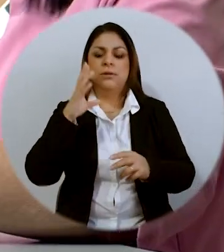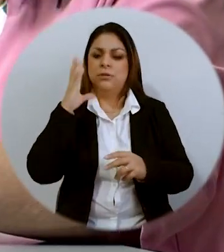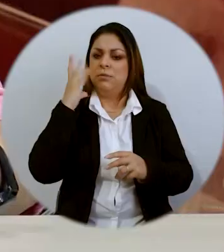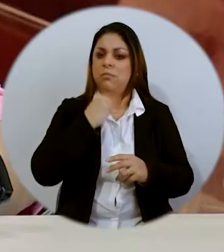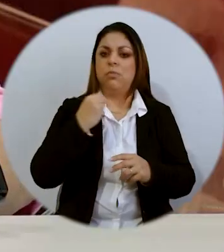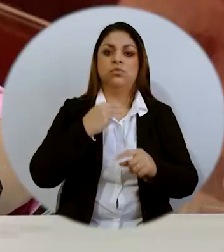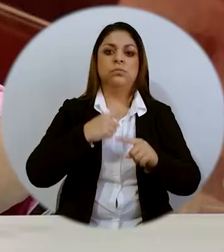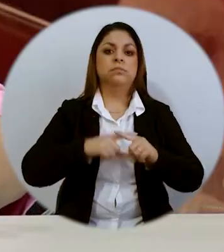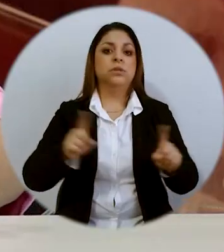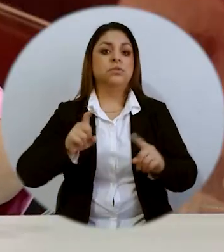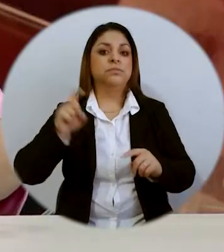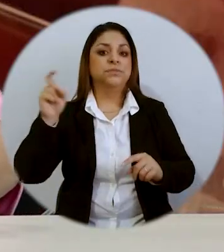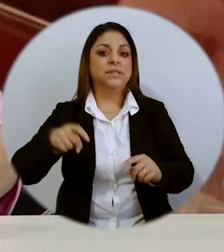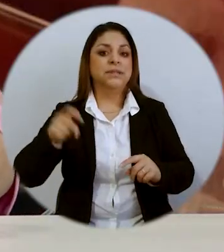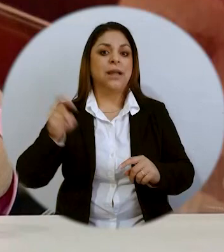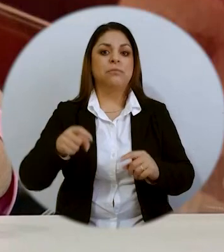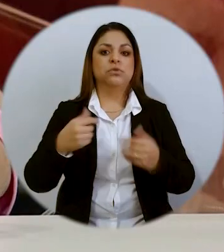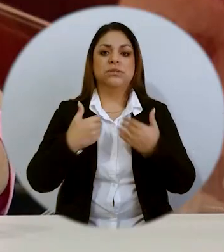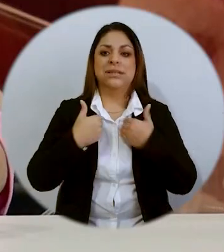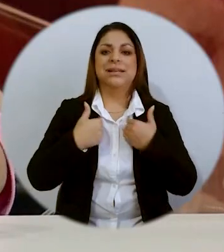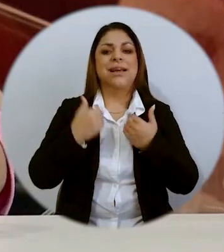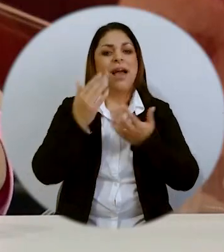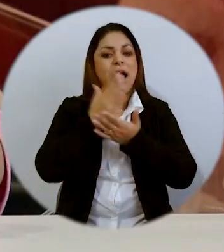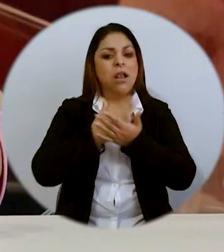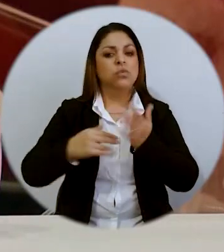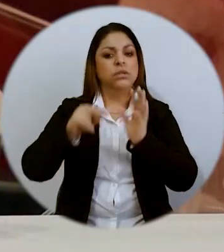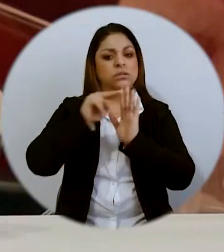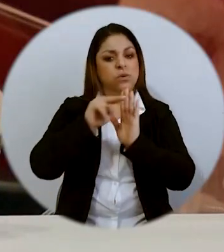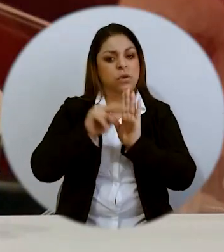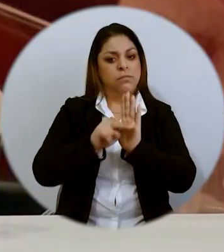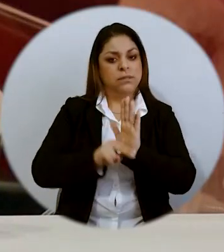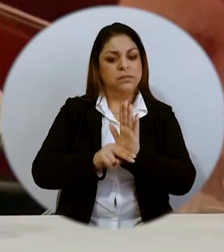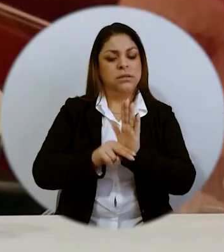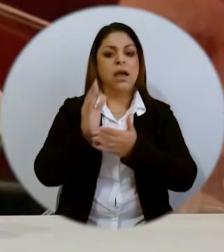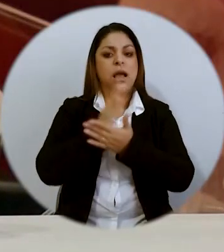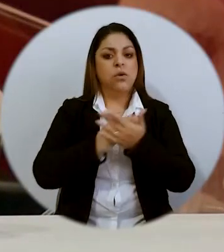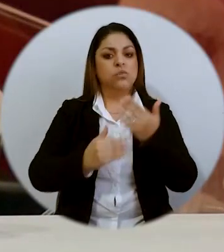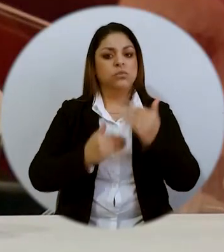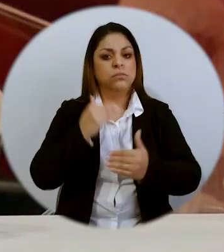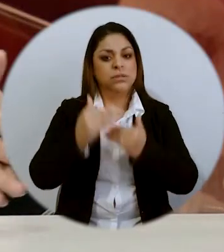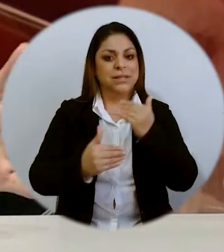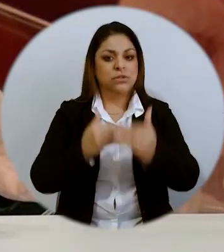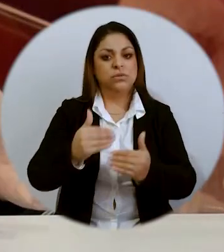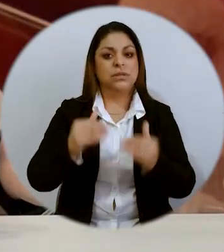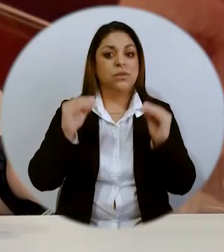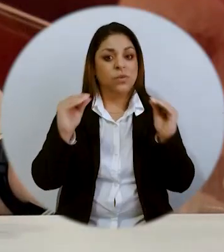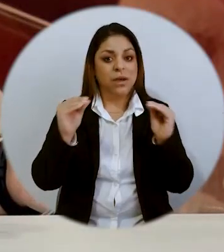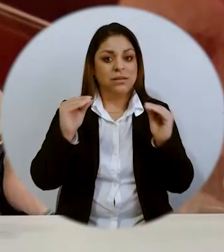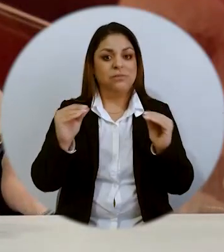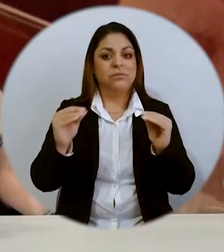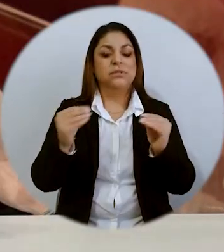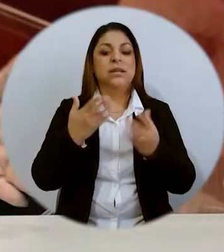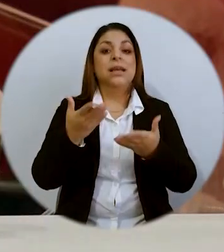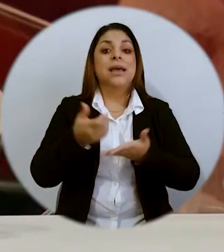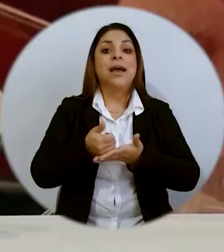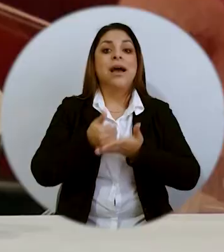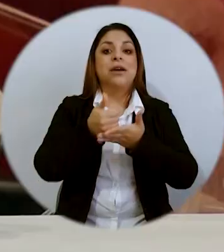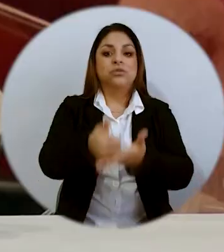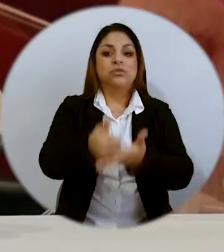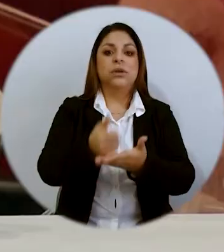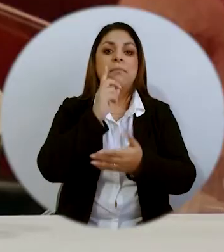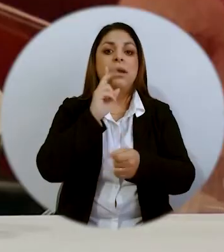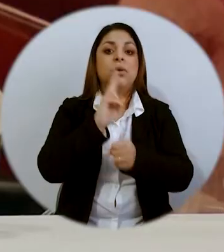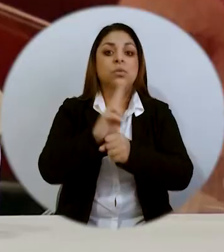es maravilloso, pero necesitamos tener algunas normas y algunos procesos educativos que